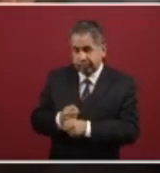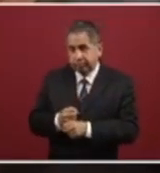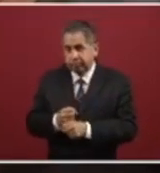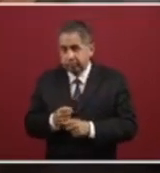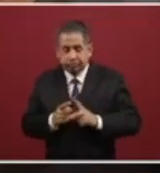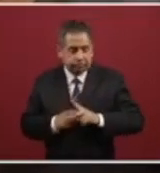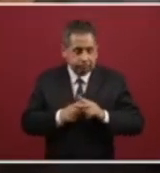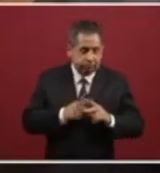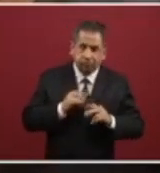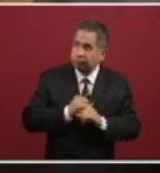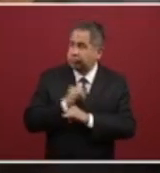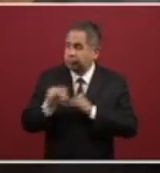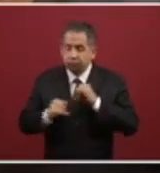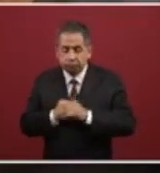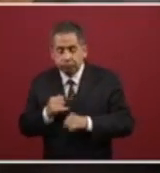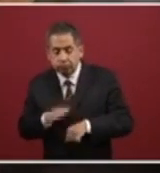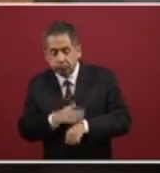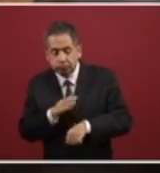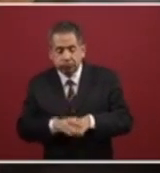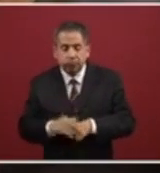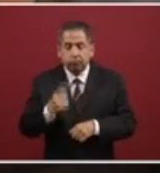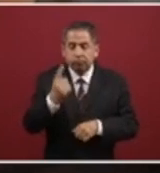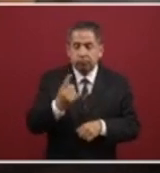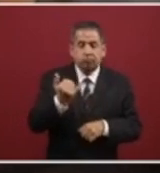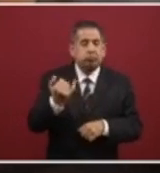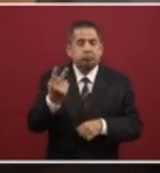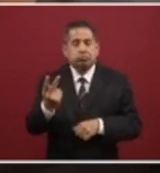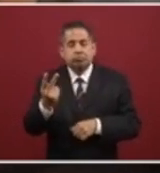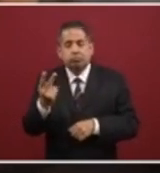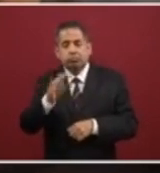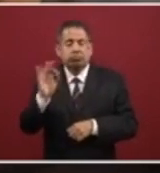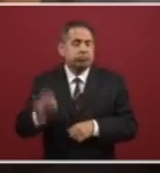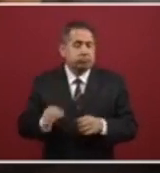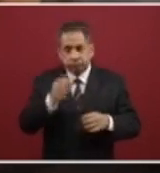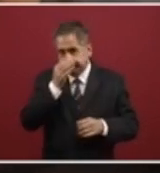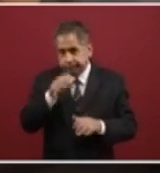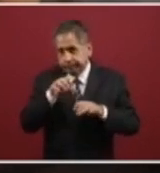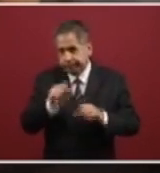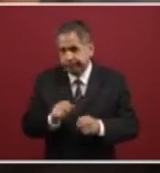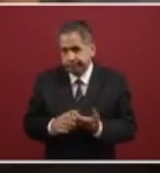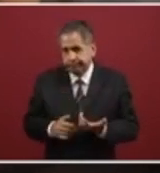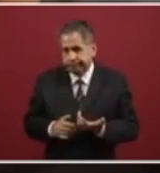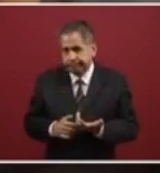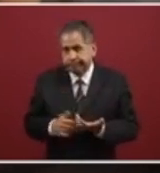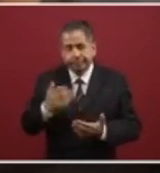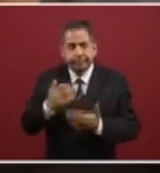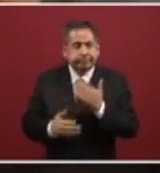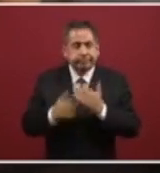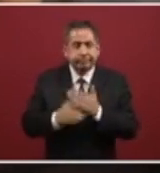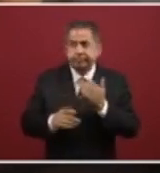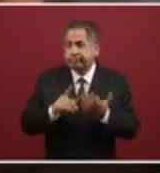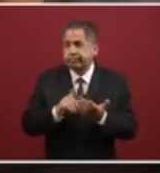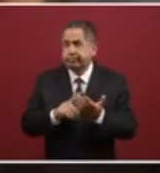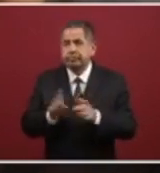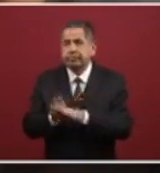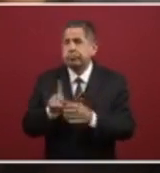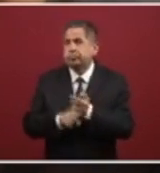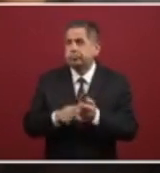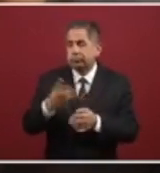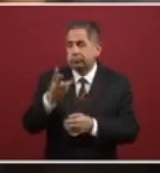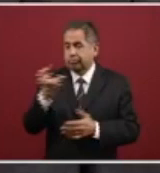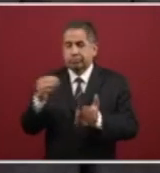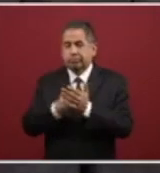los organismos internacionales, entre 1 y 2%, lo cual nos genera un empleo de